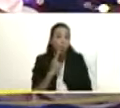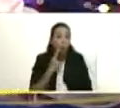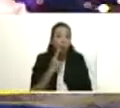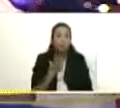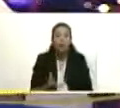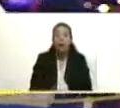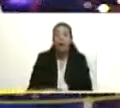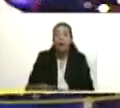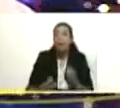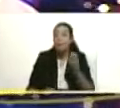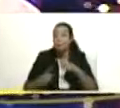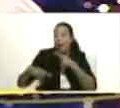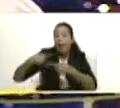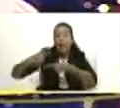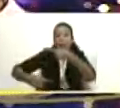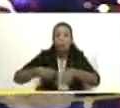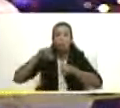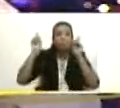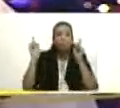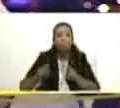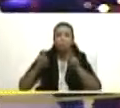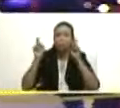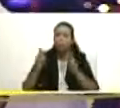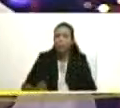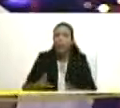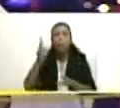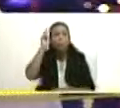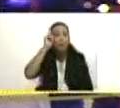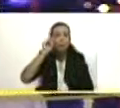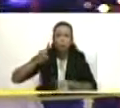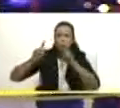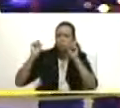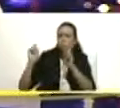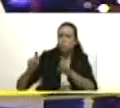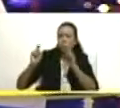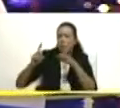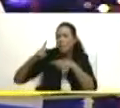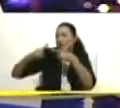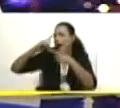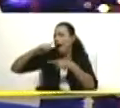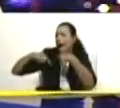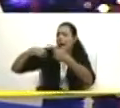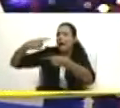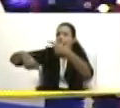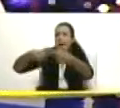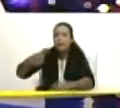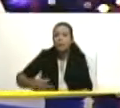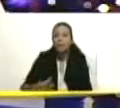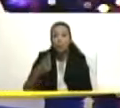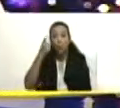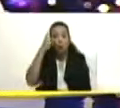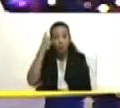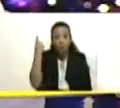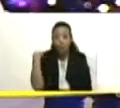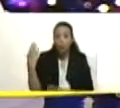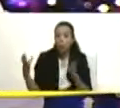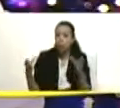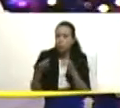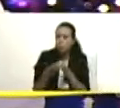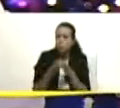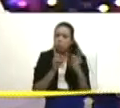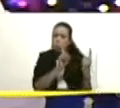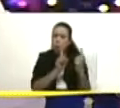forjador de varias generaciones de cadetes, de oficiales. Estuvimos reunidos